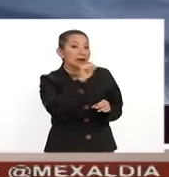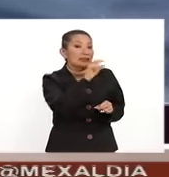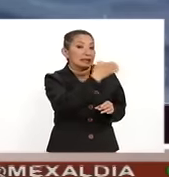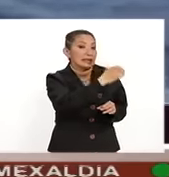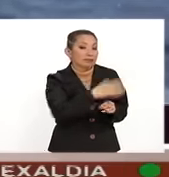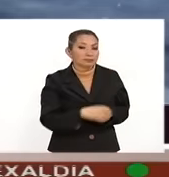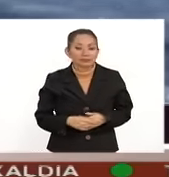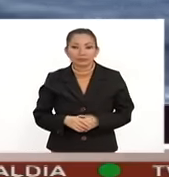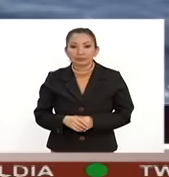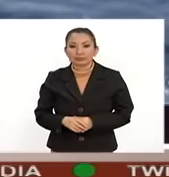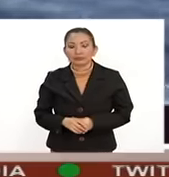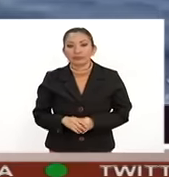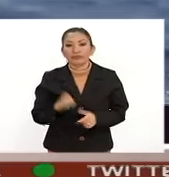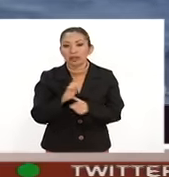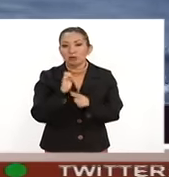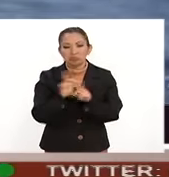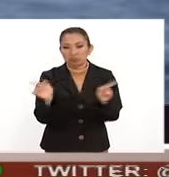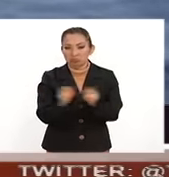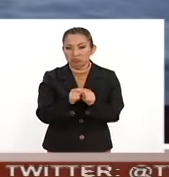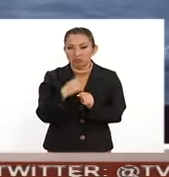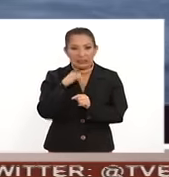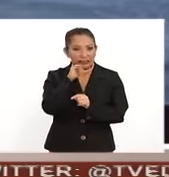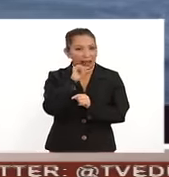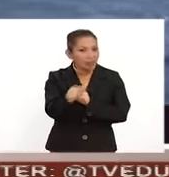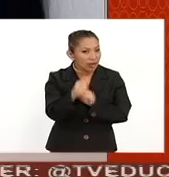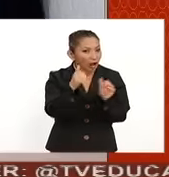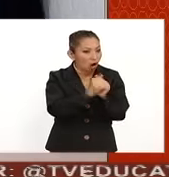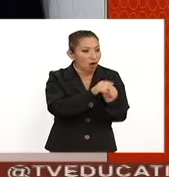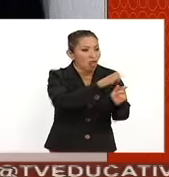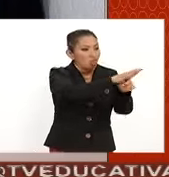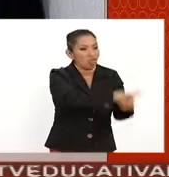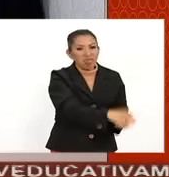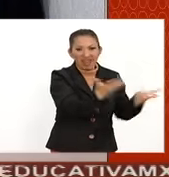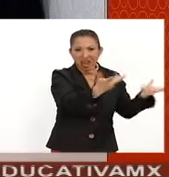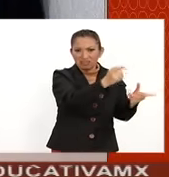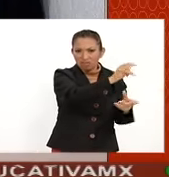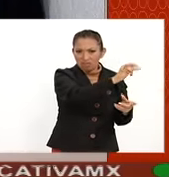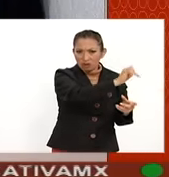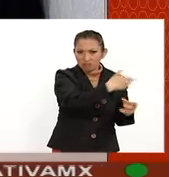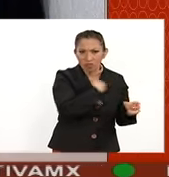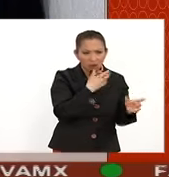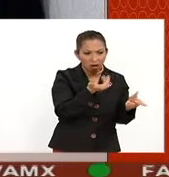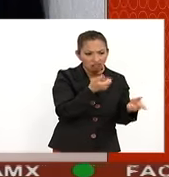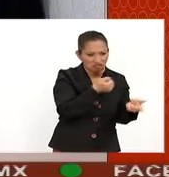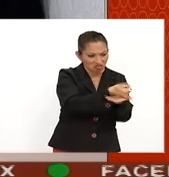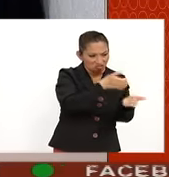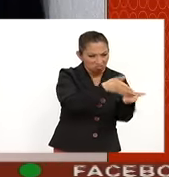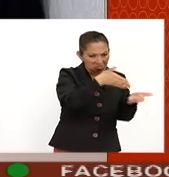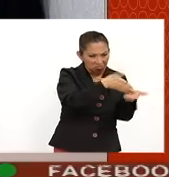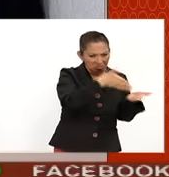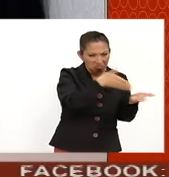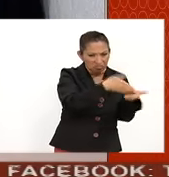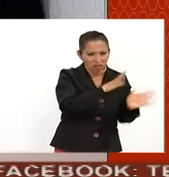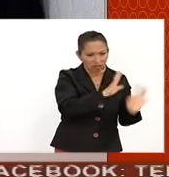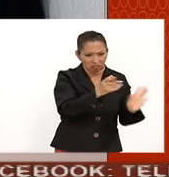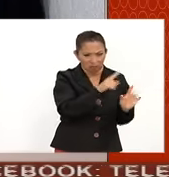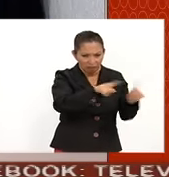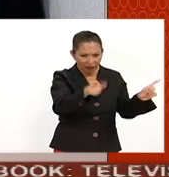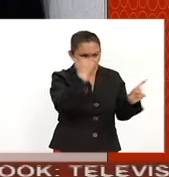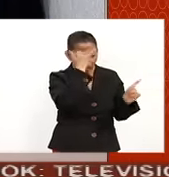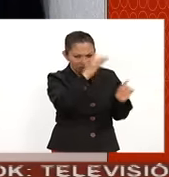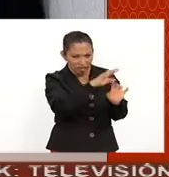de enero. Entonces, en pocas palabras, nada tiene que ver con las presiones ejercidas ya por el todavía presidente electo de los Estados